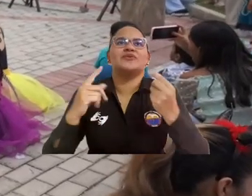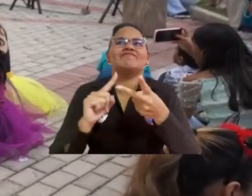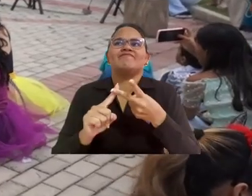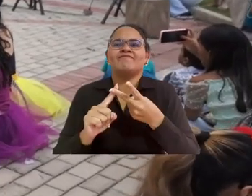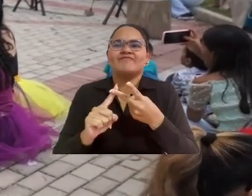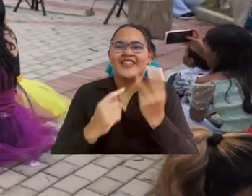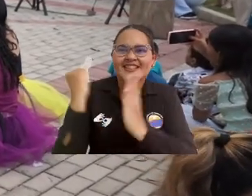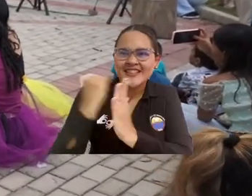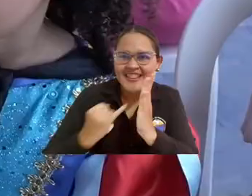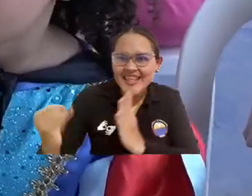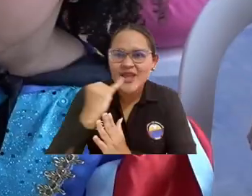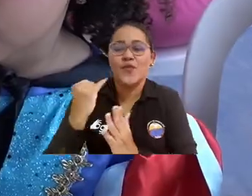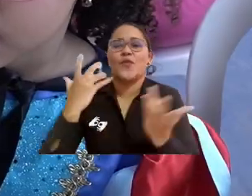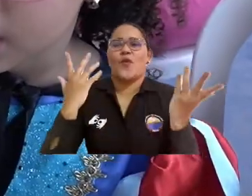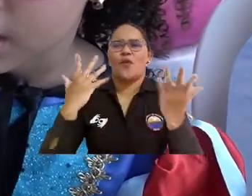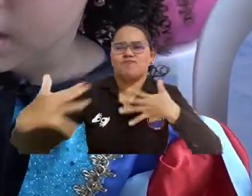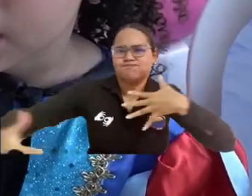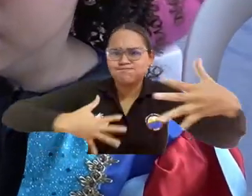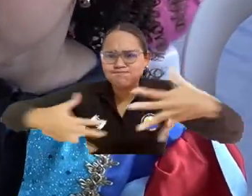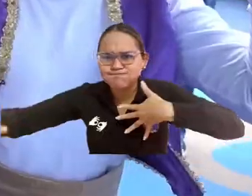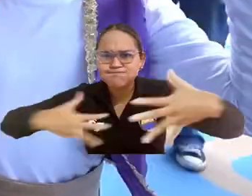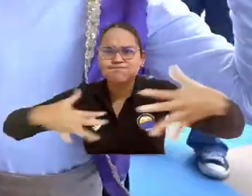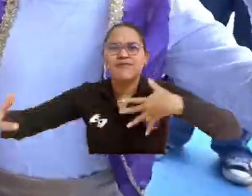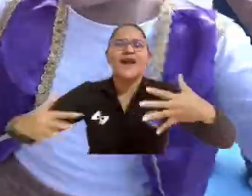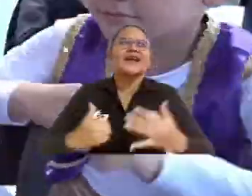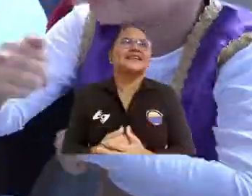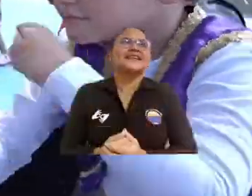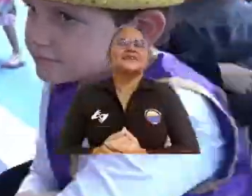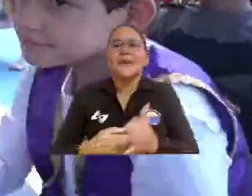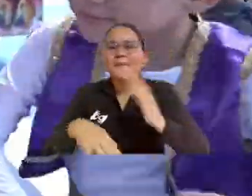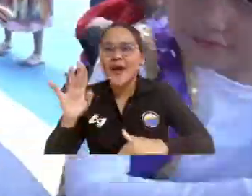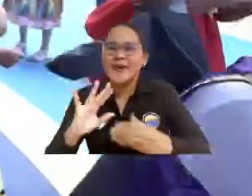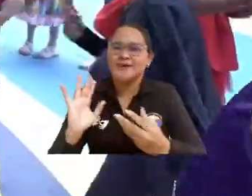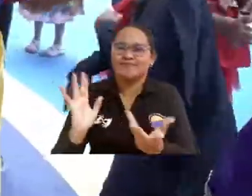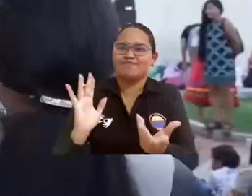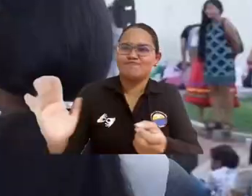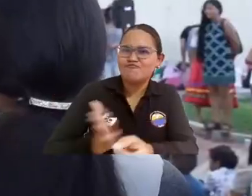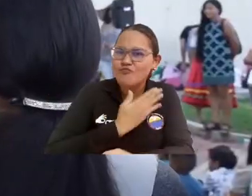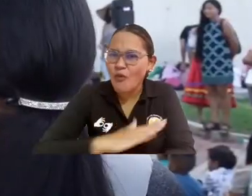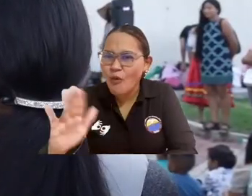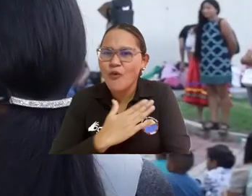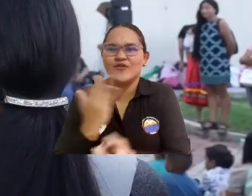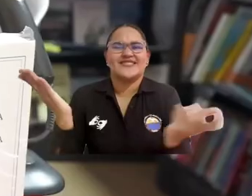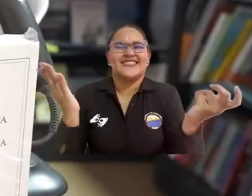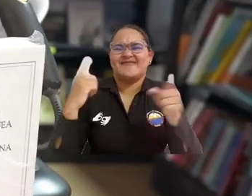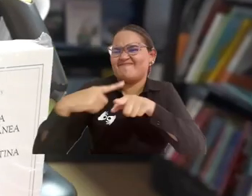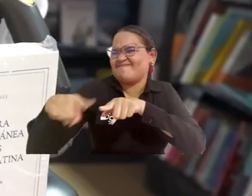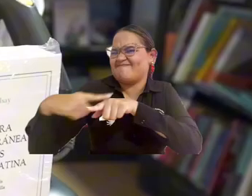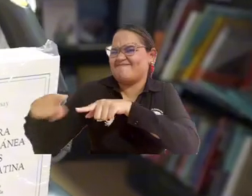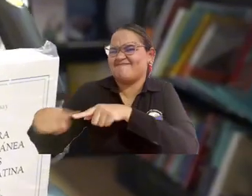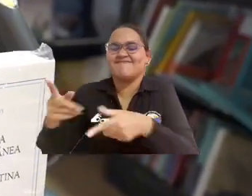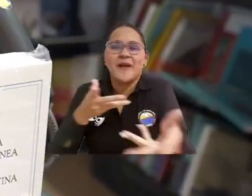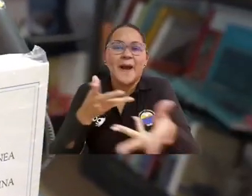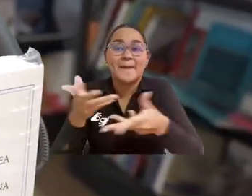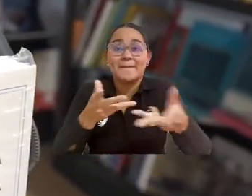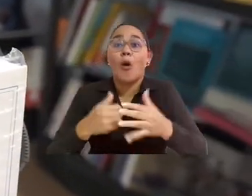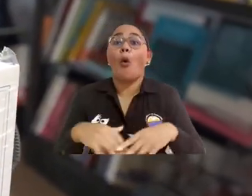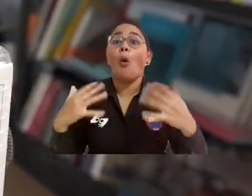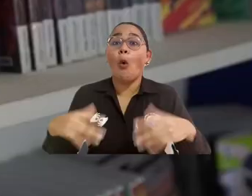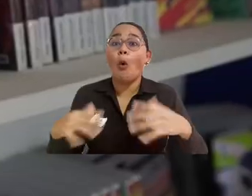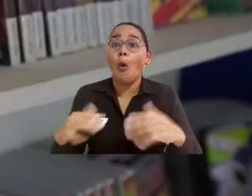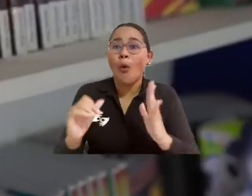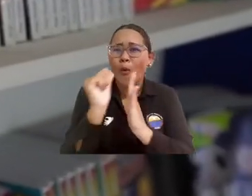vamos a tener presentaciones de teatro, vamos a tener presentaciones musicales, folclóricas. La agenda, que incluye más